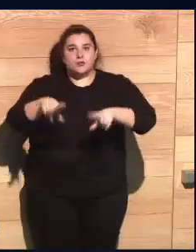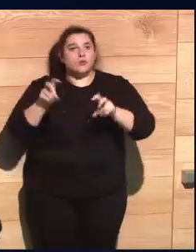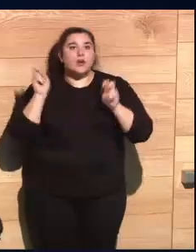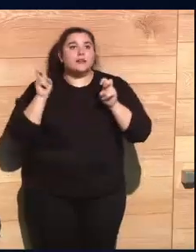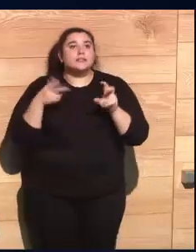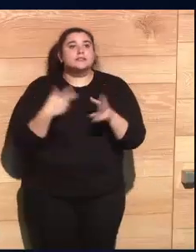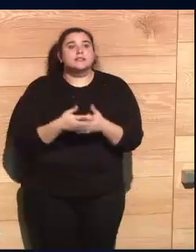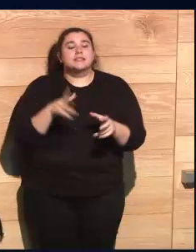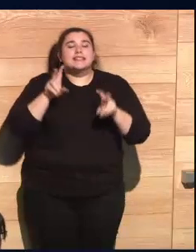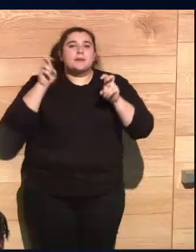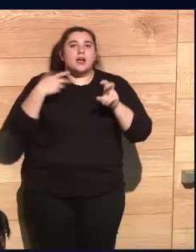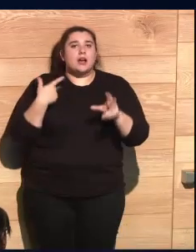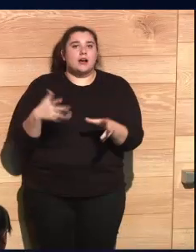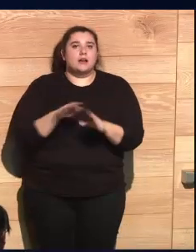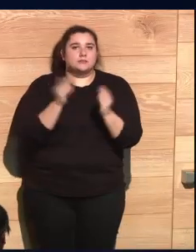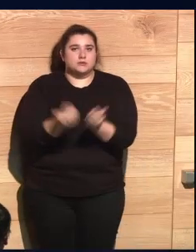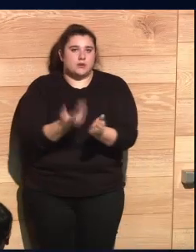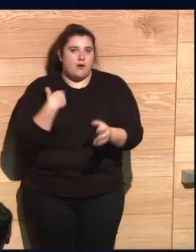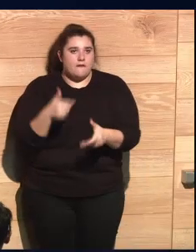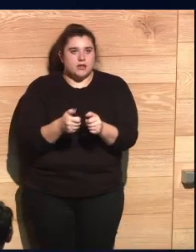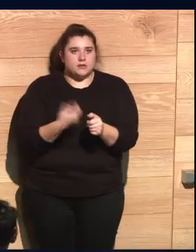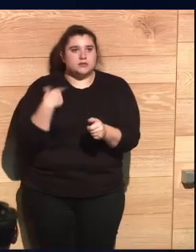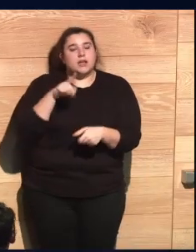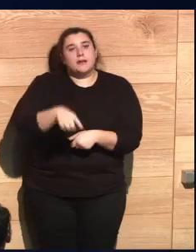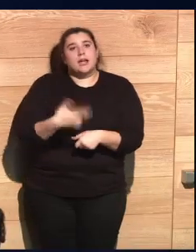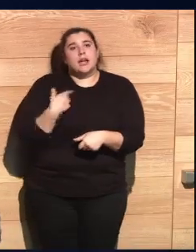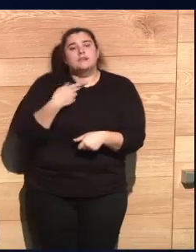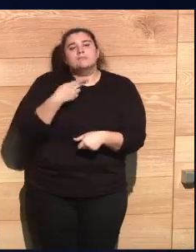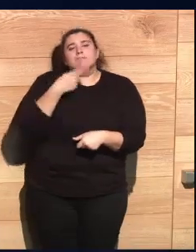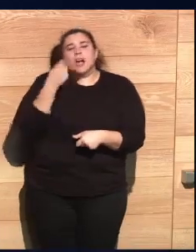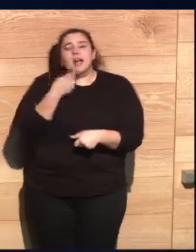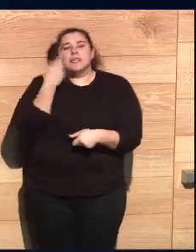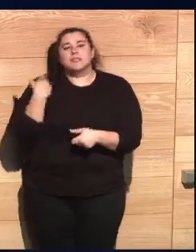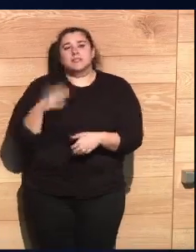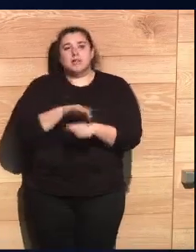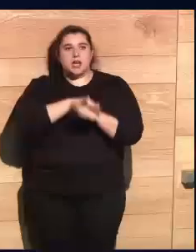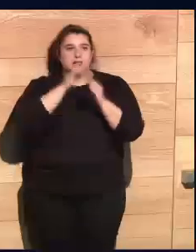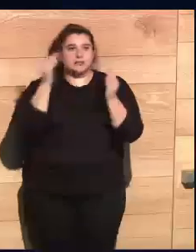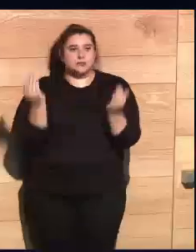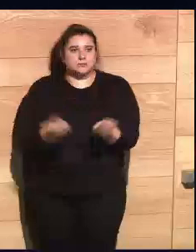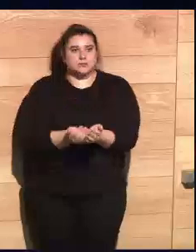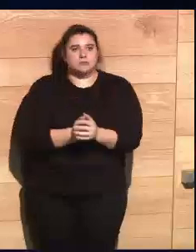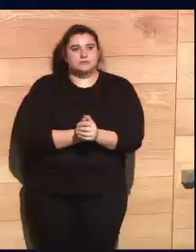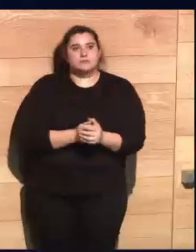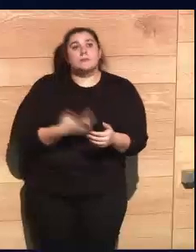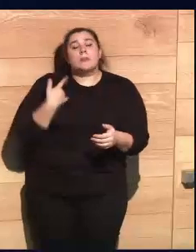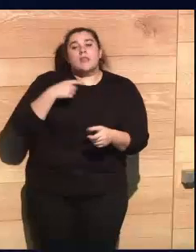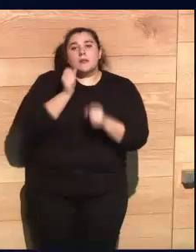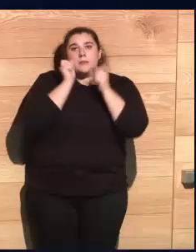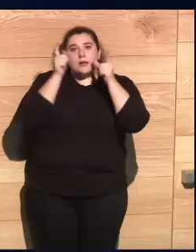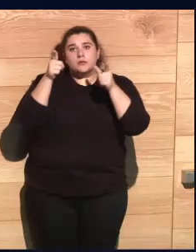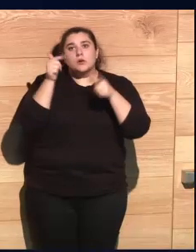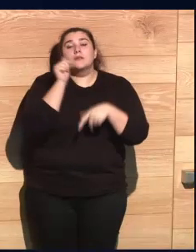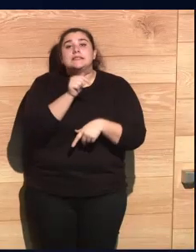el mundo de los videojuegos y qué importancia internacional tiene eso. Así que bueno, queremos descubrir qué es eso que nos